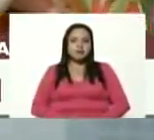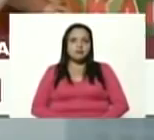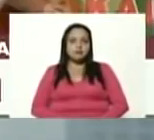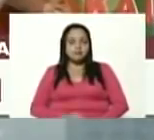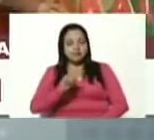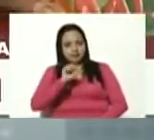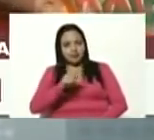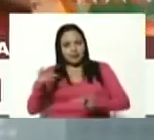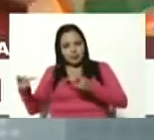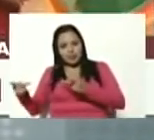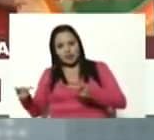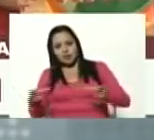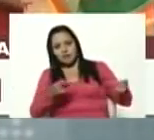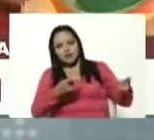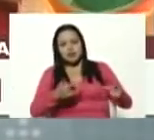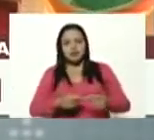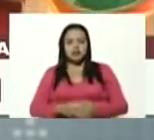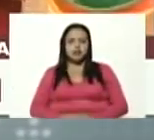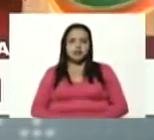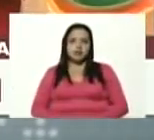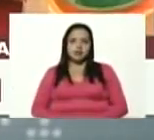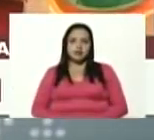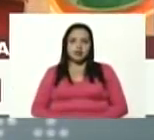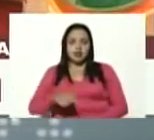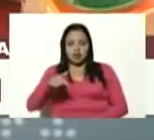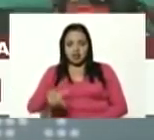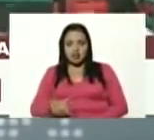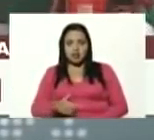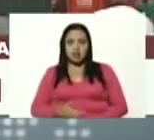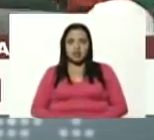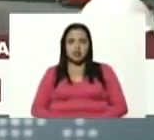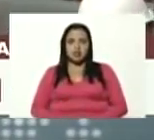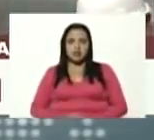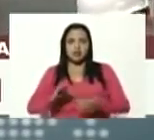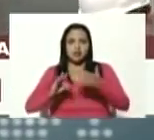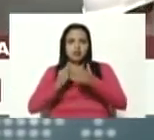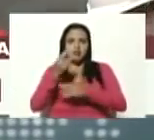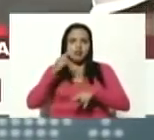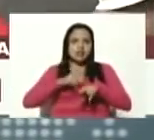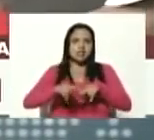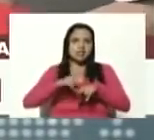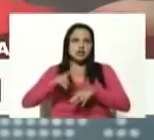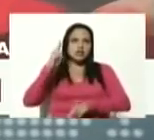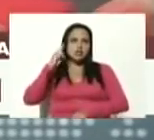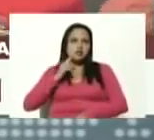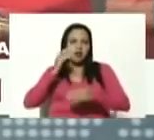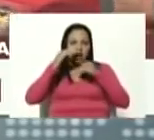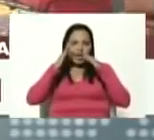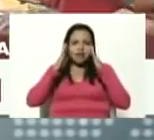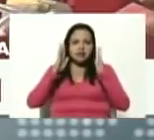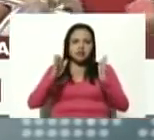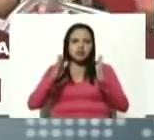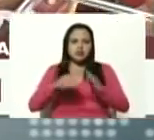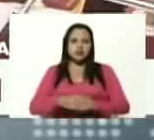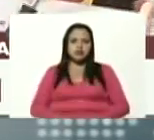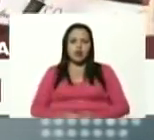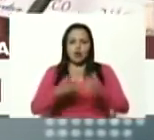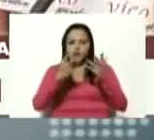bienvenida. Efectivamente, acá va a funcionar la Fundación Nacional Niño Simón. Va a atender una